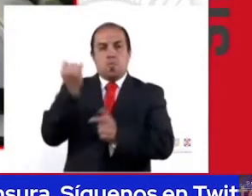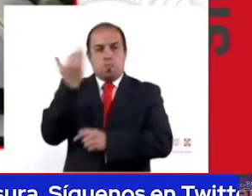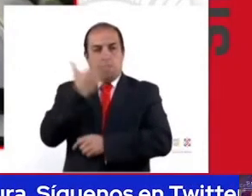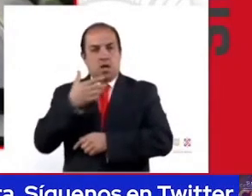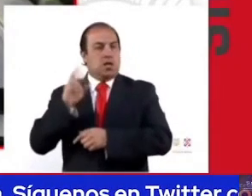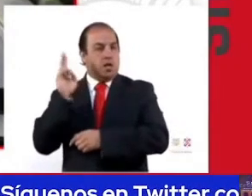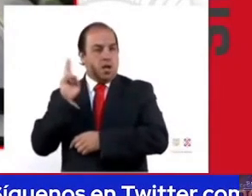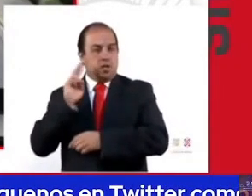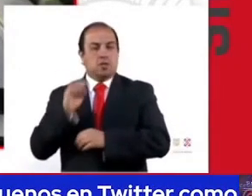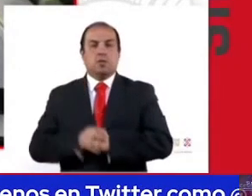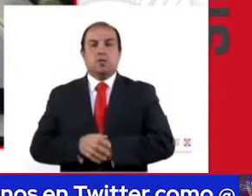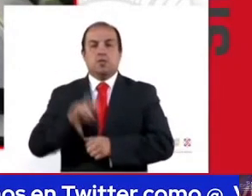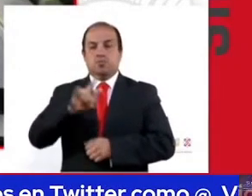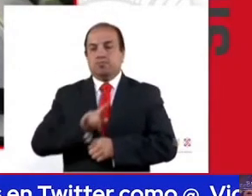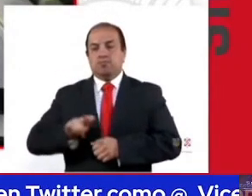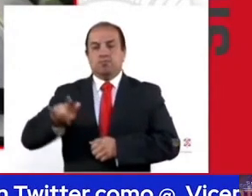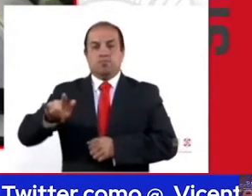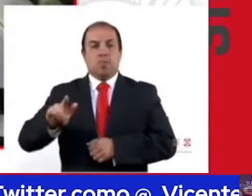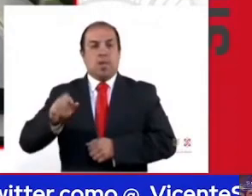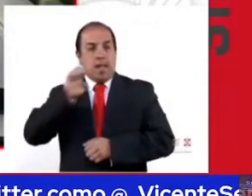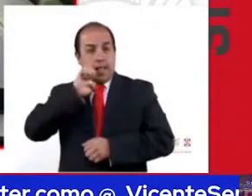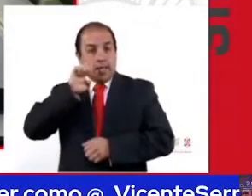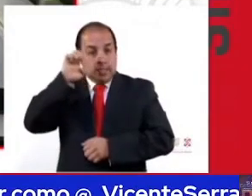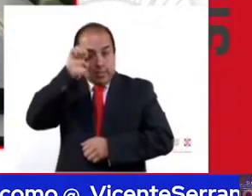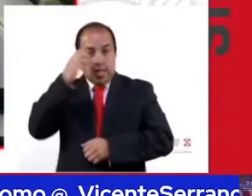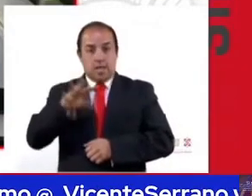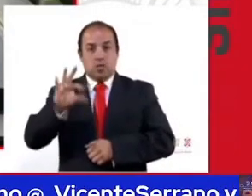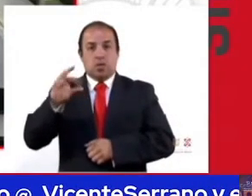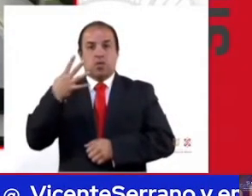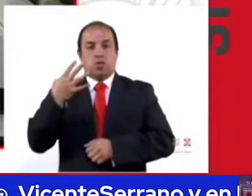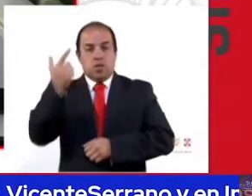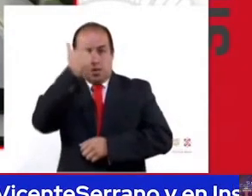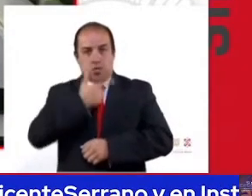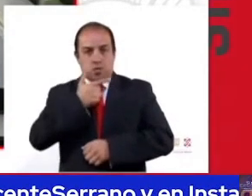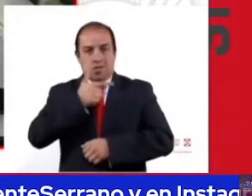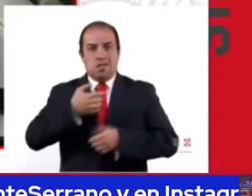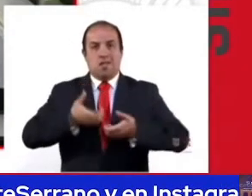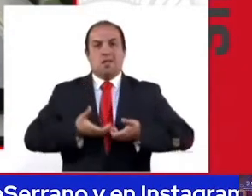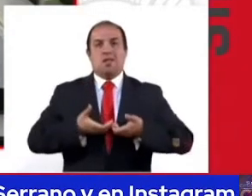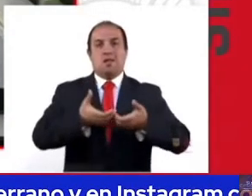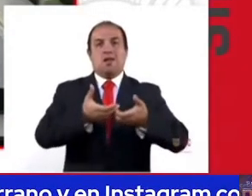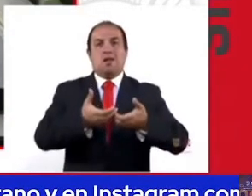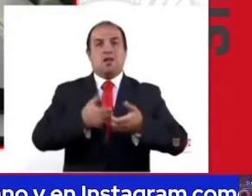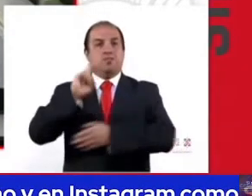estacionándose a las 10:44 de la noche sobre Avenida Universidad.